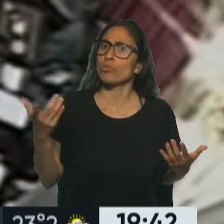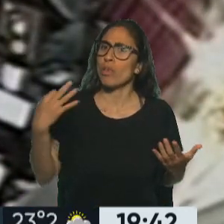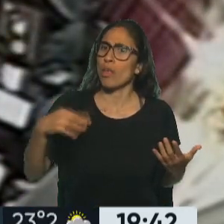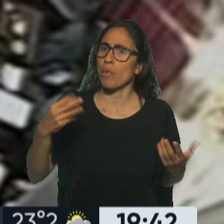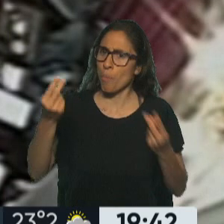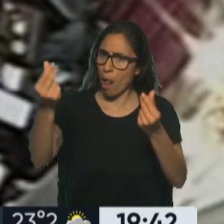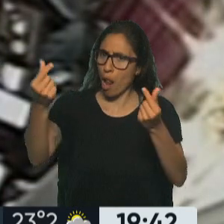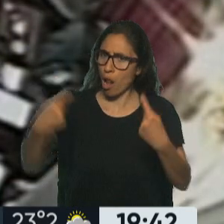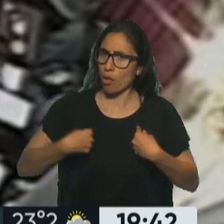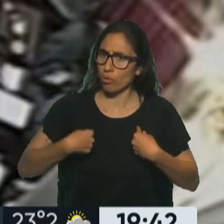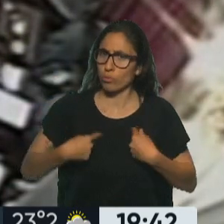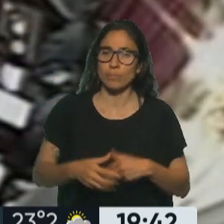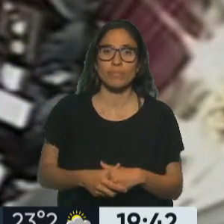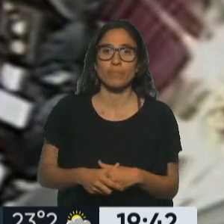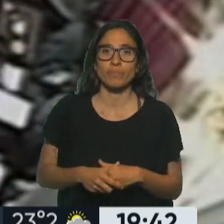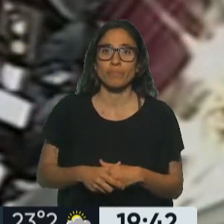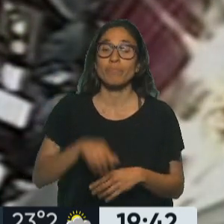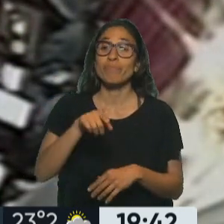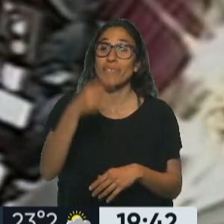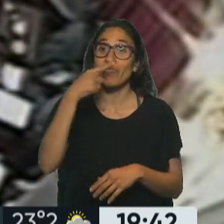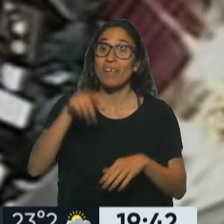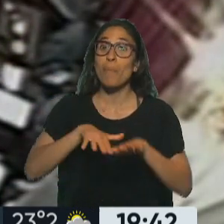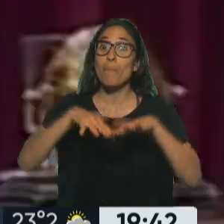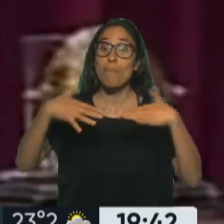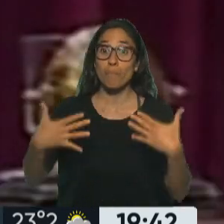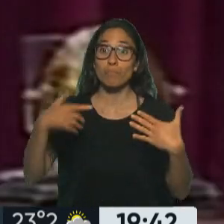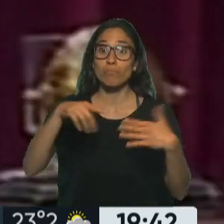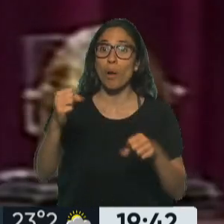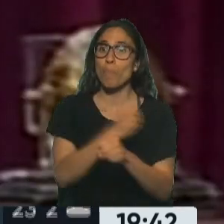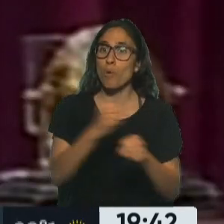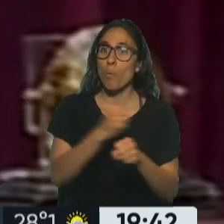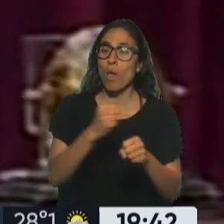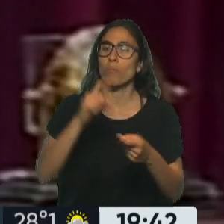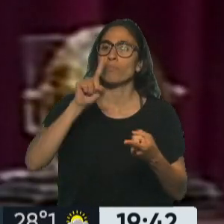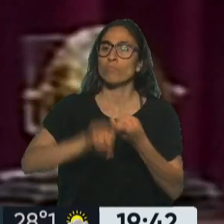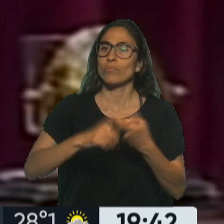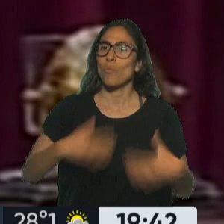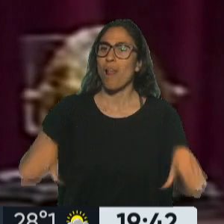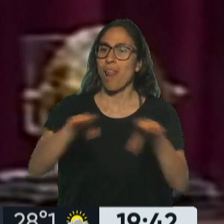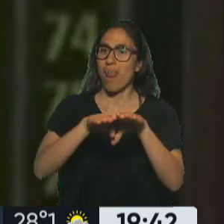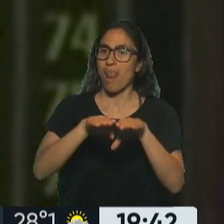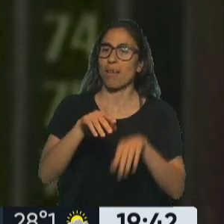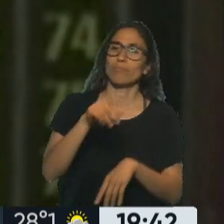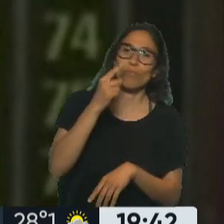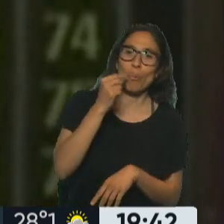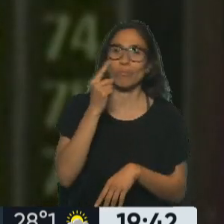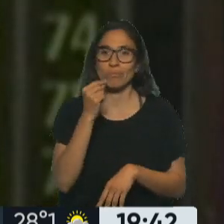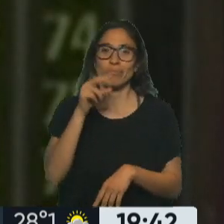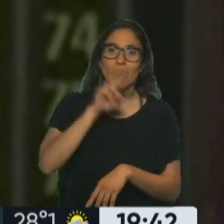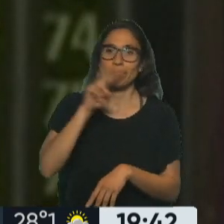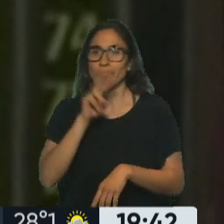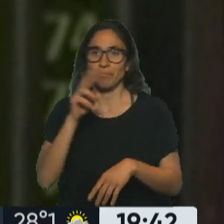debate ininterrumpido la cámara alta aprobó la ley de matrimonio igualitario con 33 votos a favor 27 en contra y tres